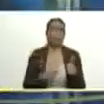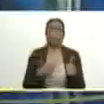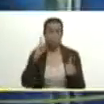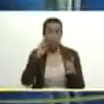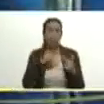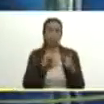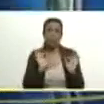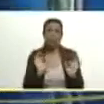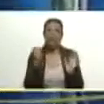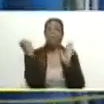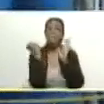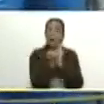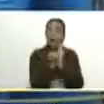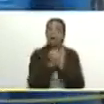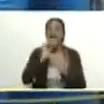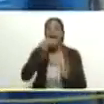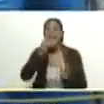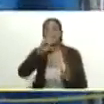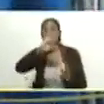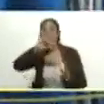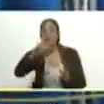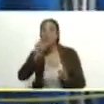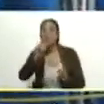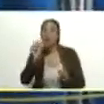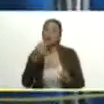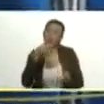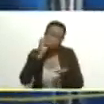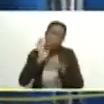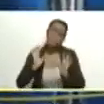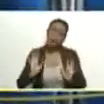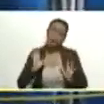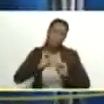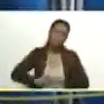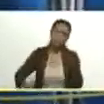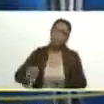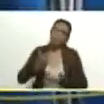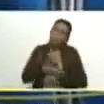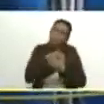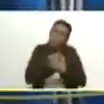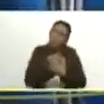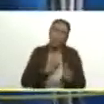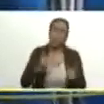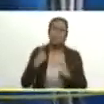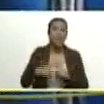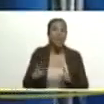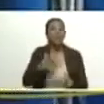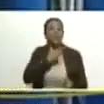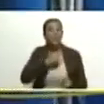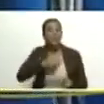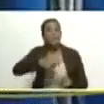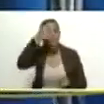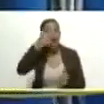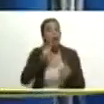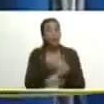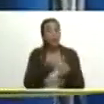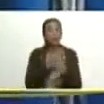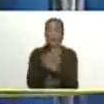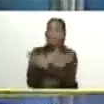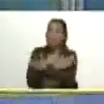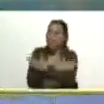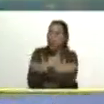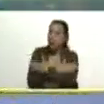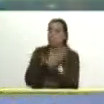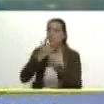muchacho. Esta es la marca Kigua, este es otro café. Me lo voy a tomar porque lo han hecho con amor. ¿Verdad? Vamos a dar un aplauso al Café